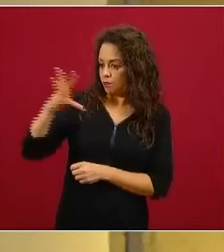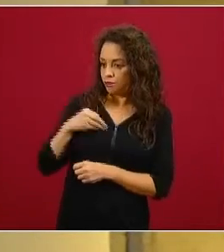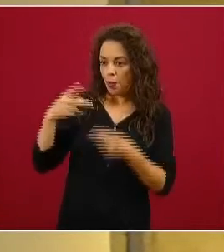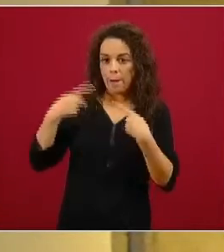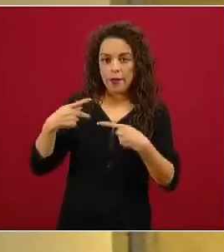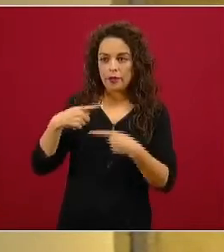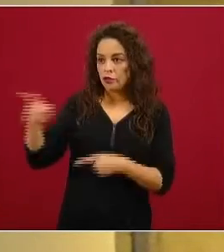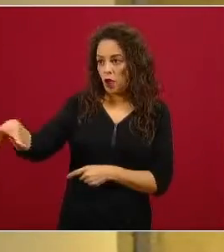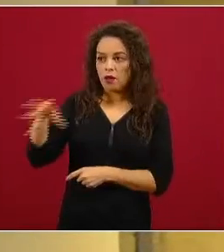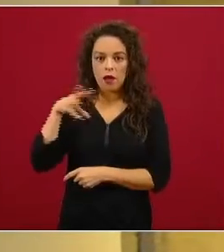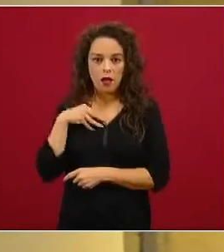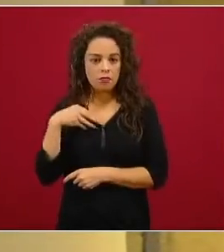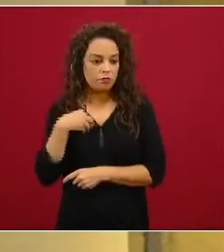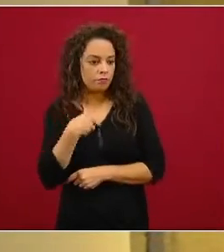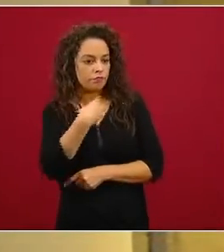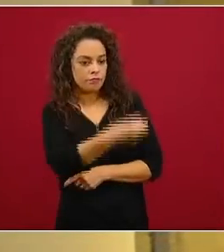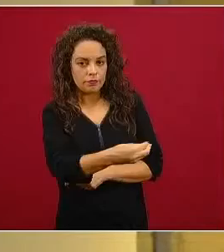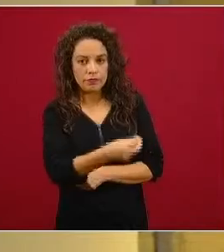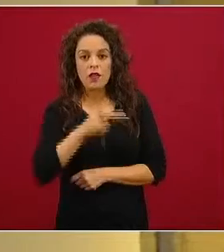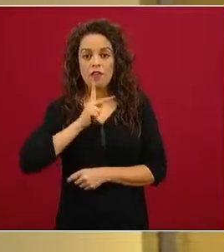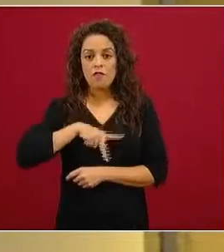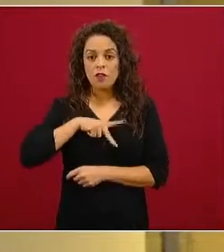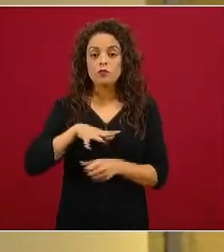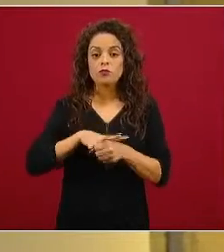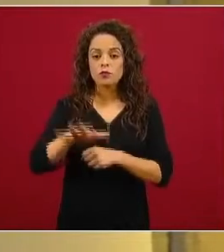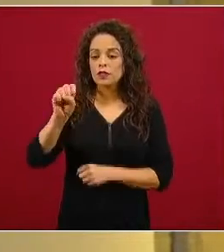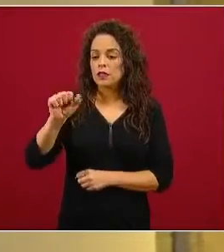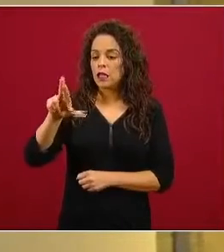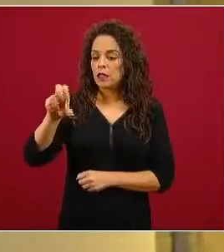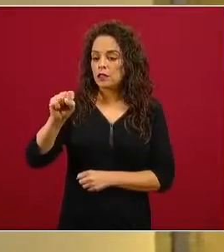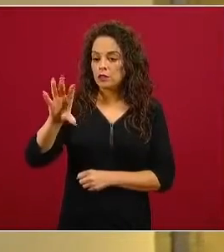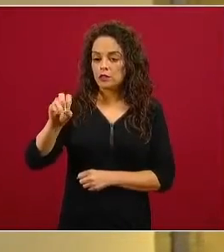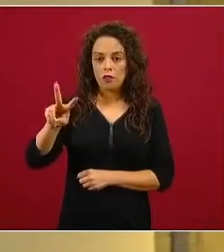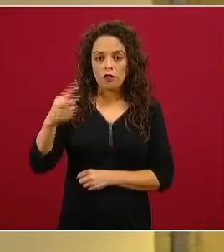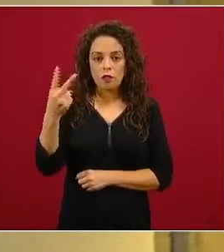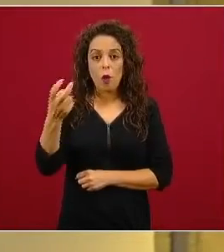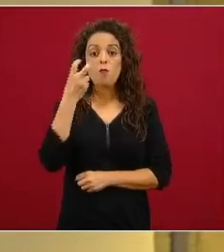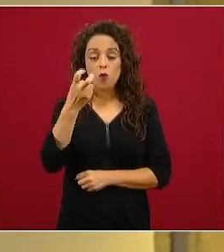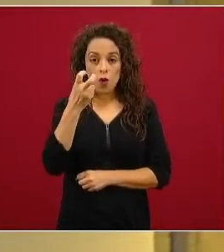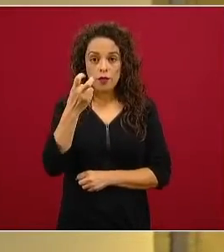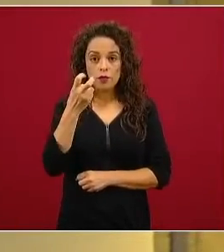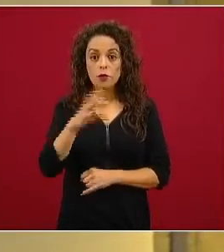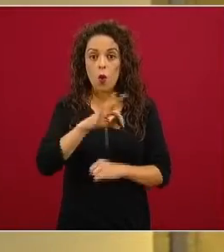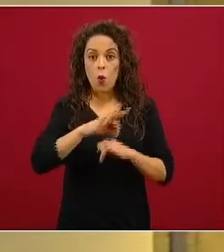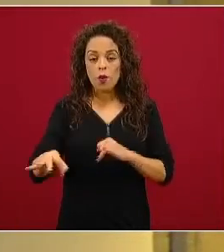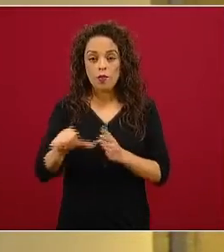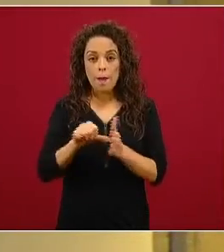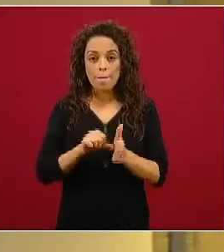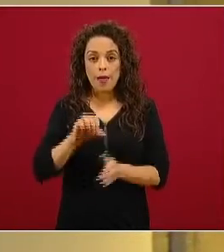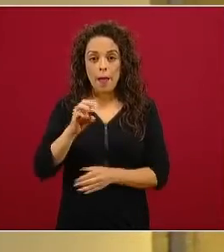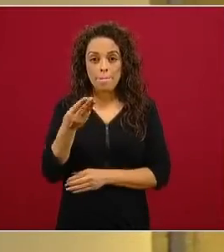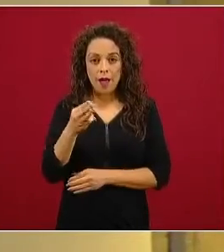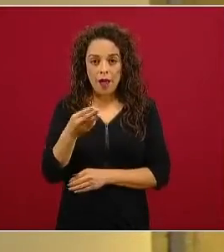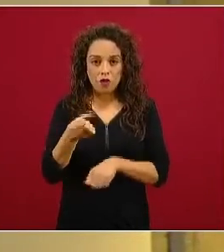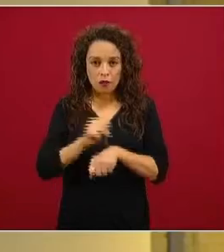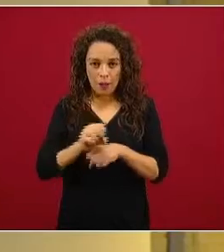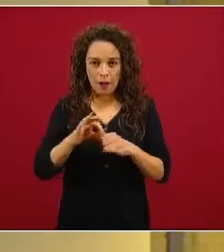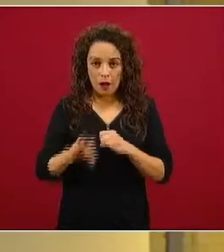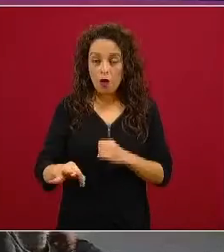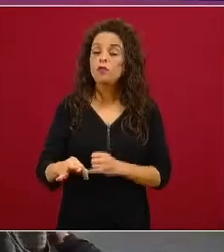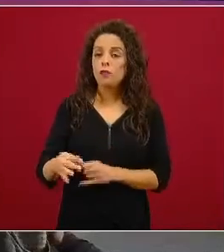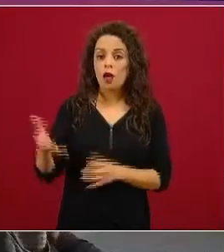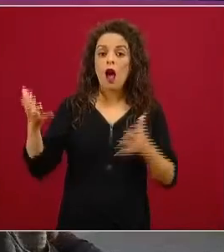importante también hacerlo de manera ordenada, de una manera calculada, razonada, en proporción al riesgo